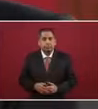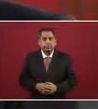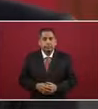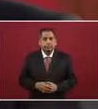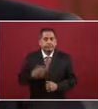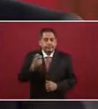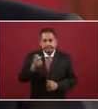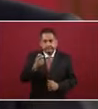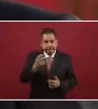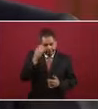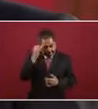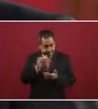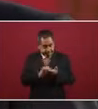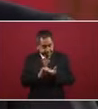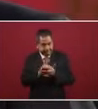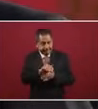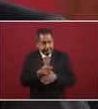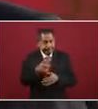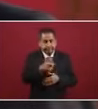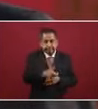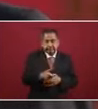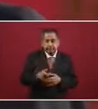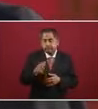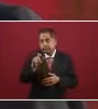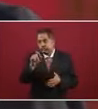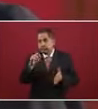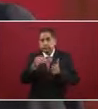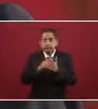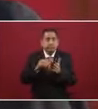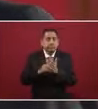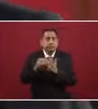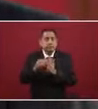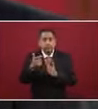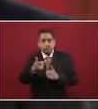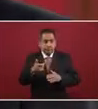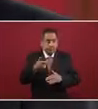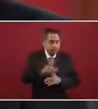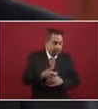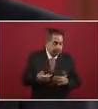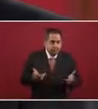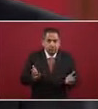Y es una inversión de más de 20 mil millones de pesos.